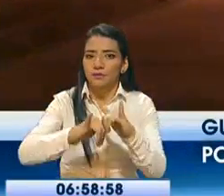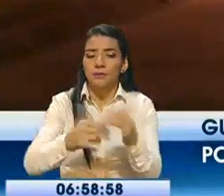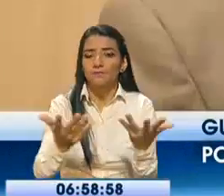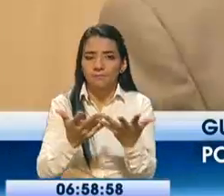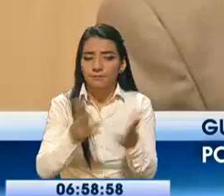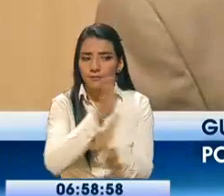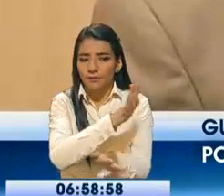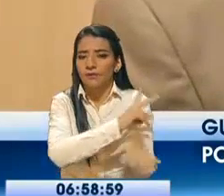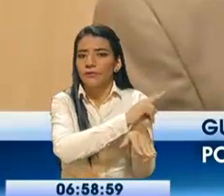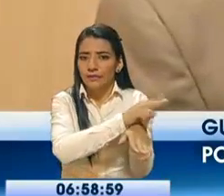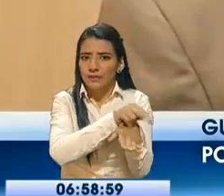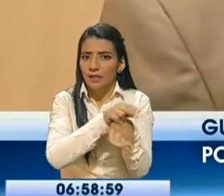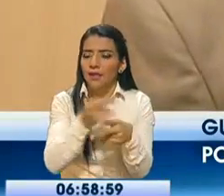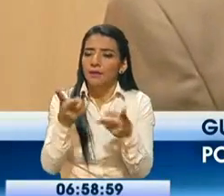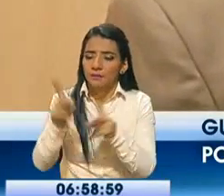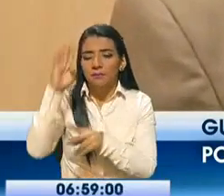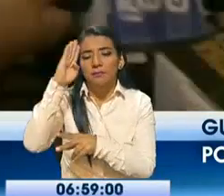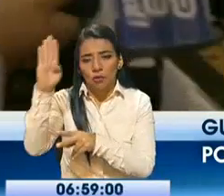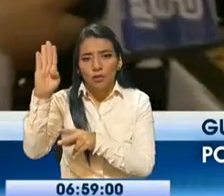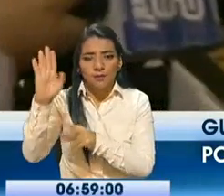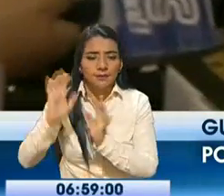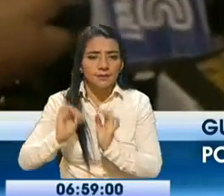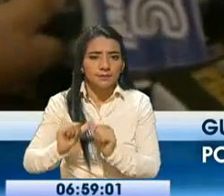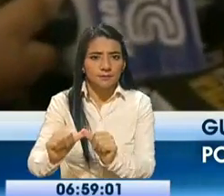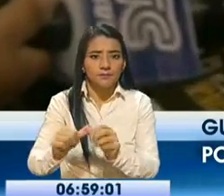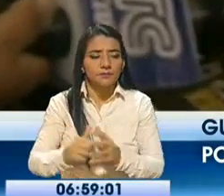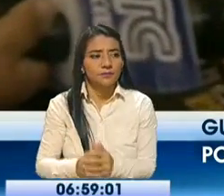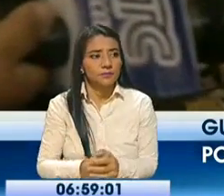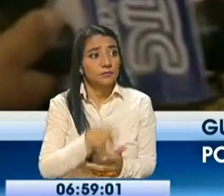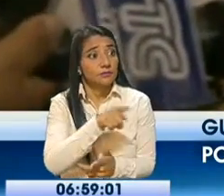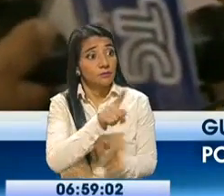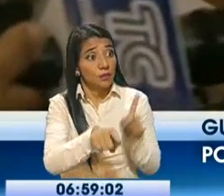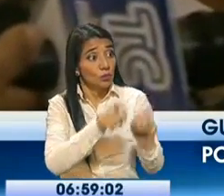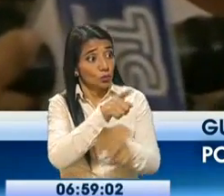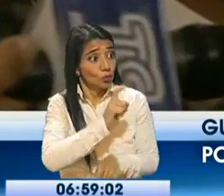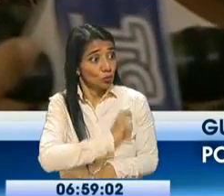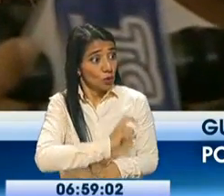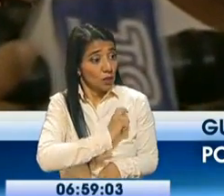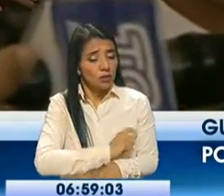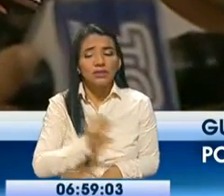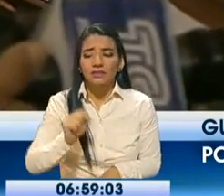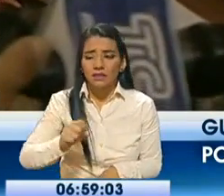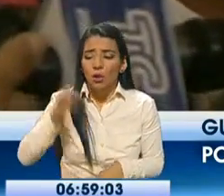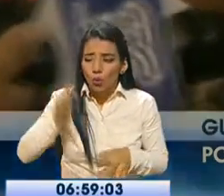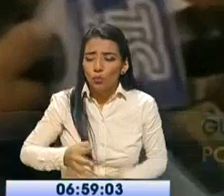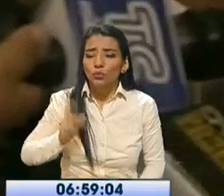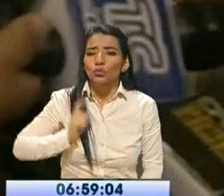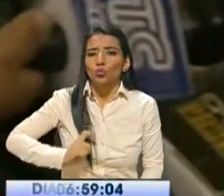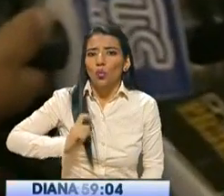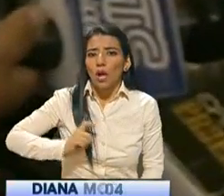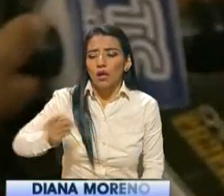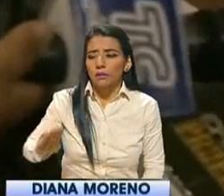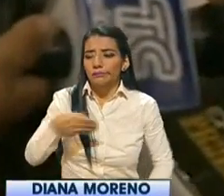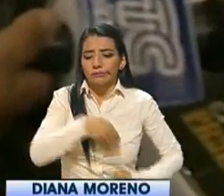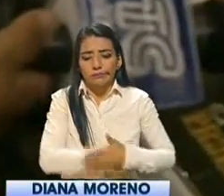de la fiscalía y con el auxilio de la Policía Nacional. ¿Venía cobrando el sueldo? Recién venía cobrando el sueldo de la empresa. ¿Quizás